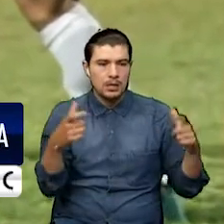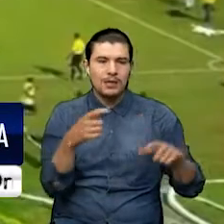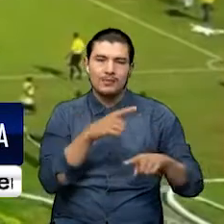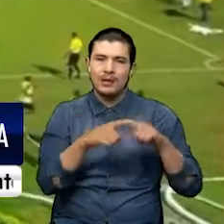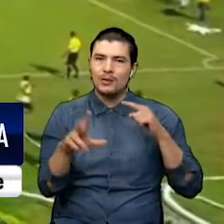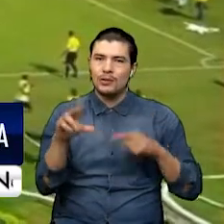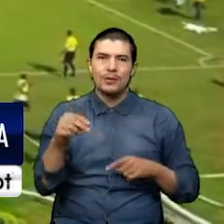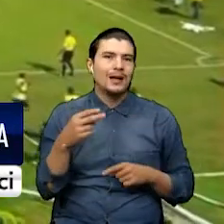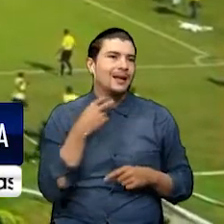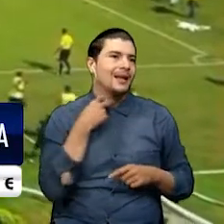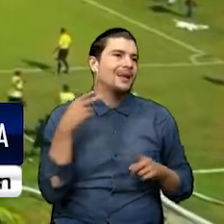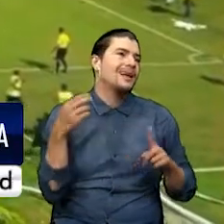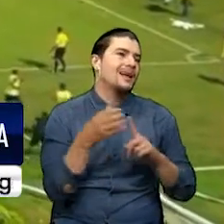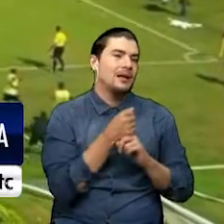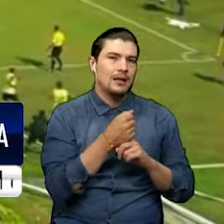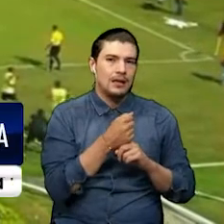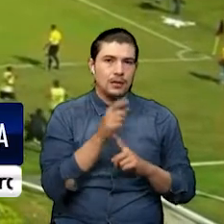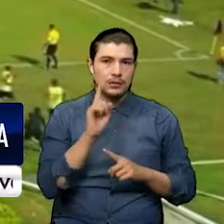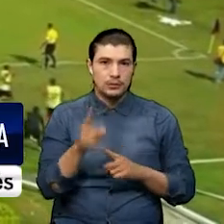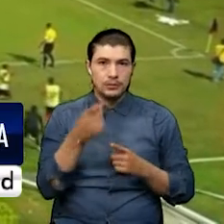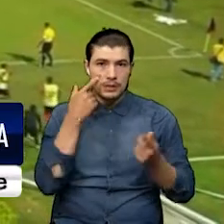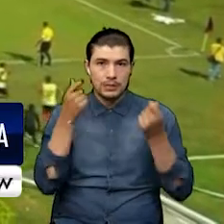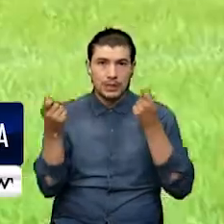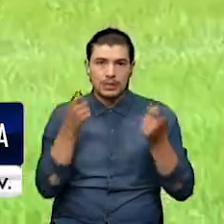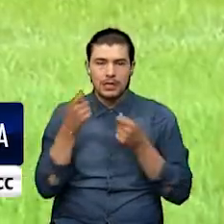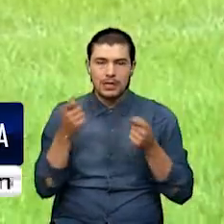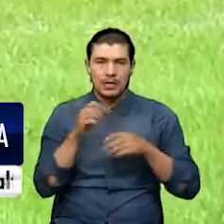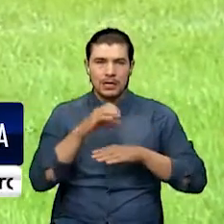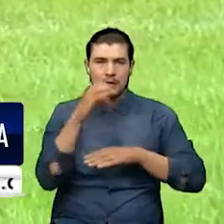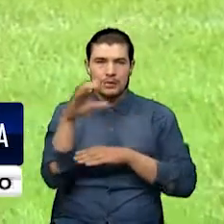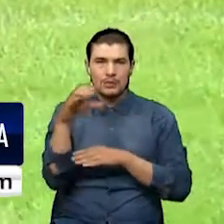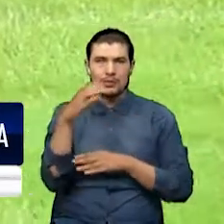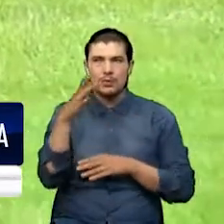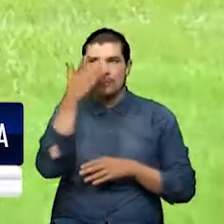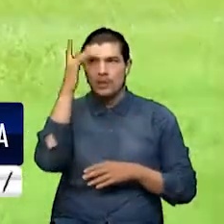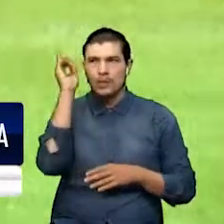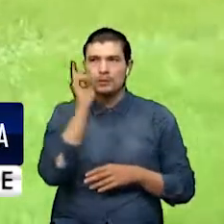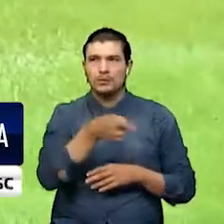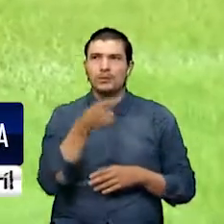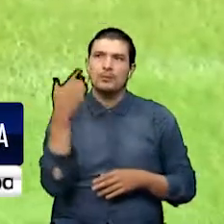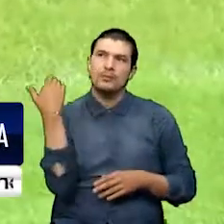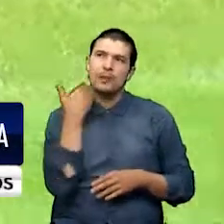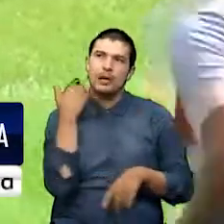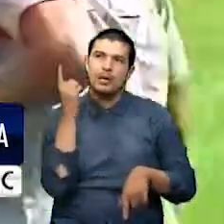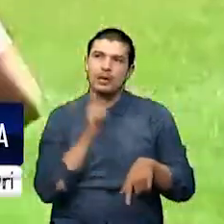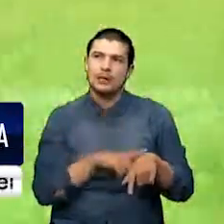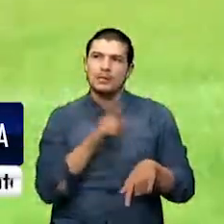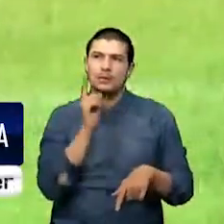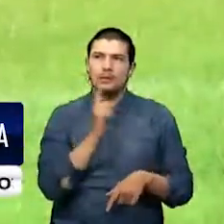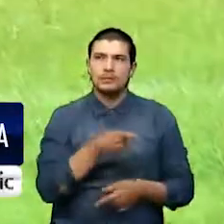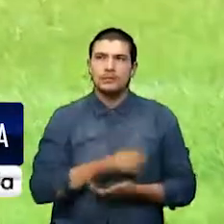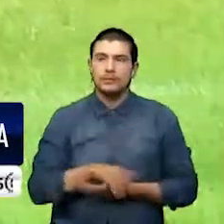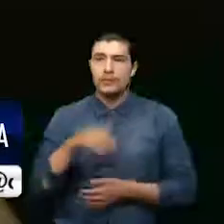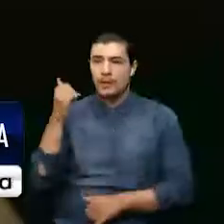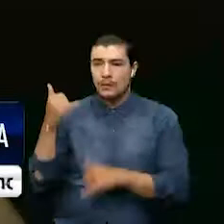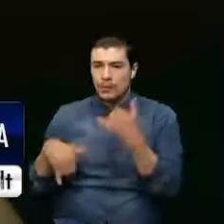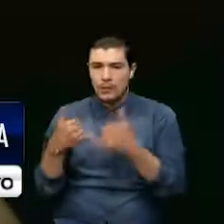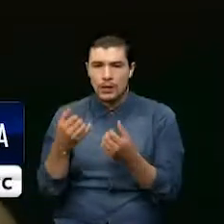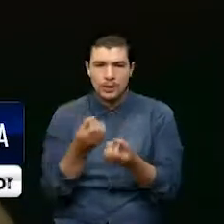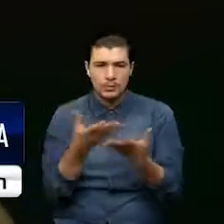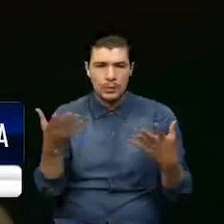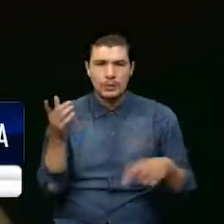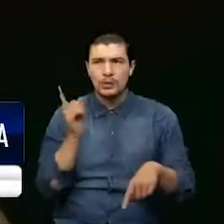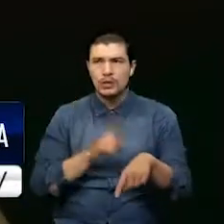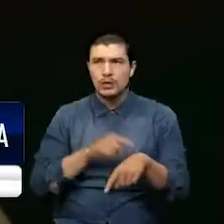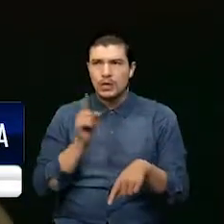les alcanzó el estratega motilón se mostró molesto por la pérdida deliberada de tiempo del rival que los jugadores hagan tanto tiempo